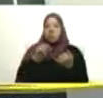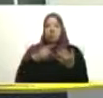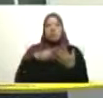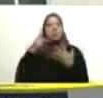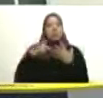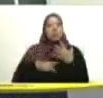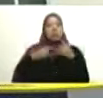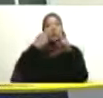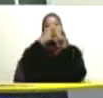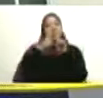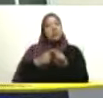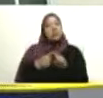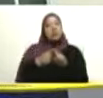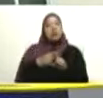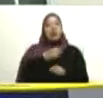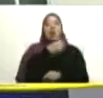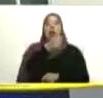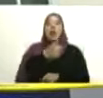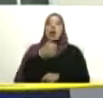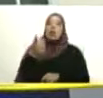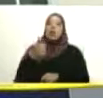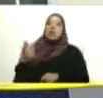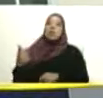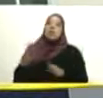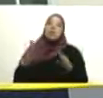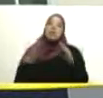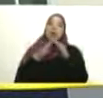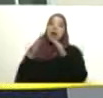promedio, cada uno de sus apartamentos,